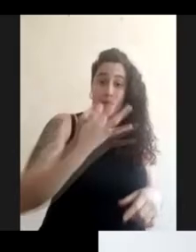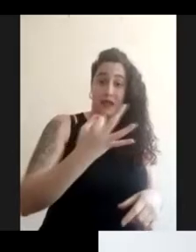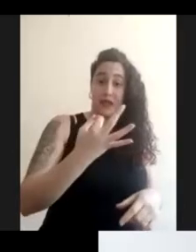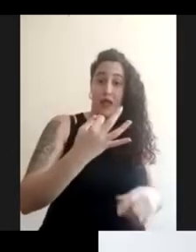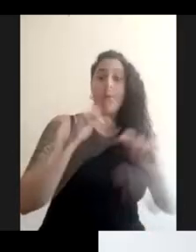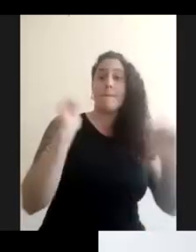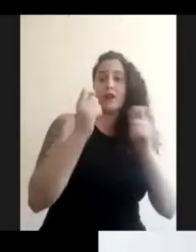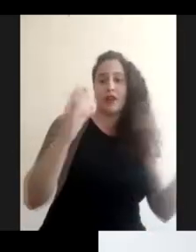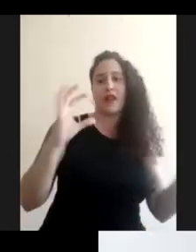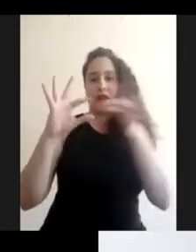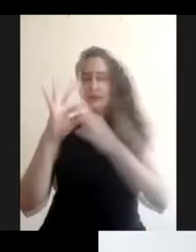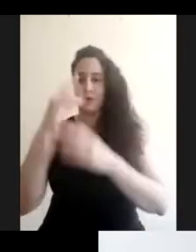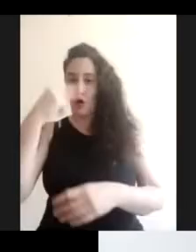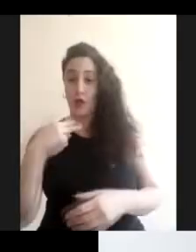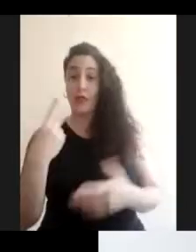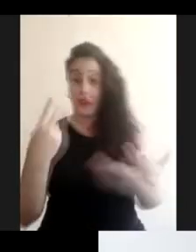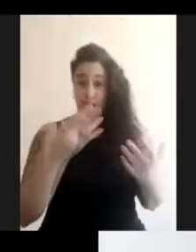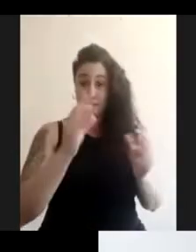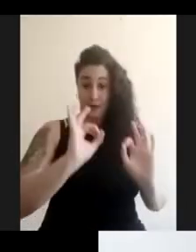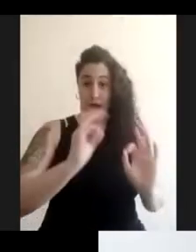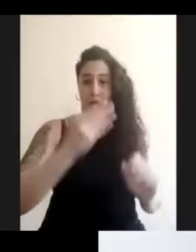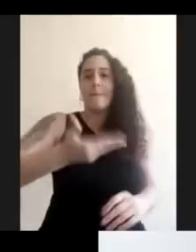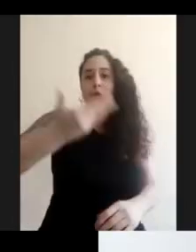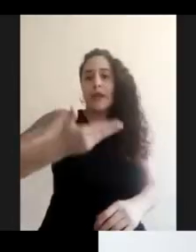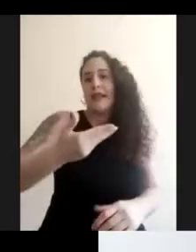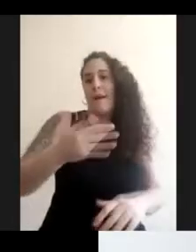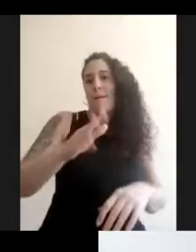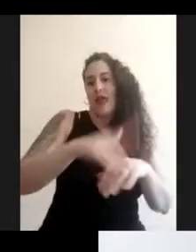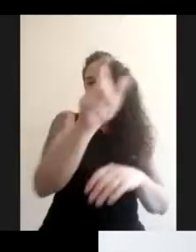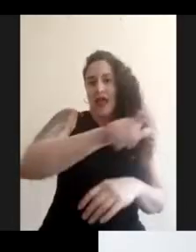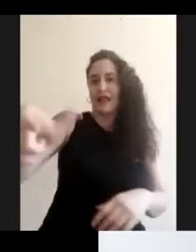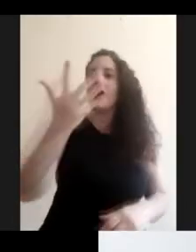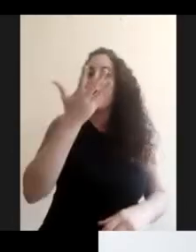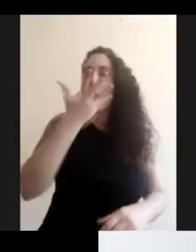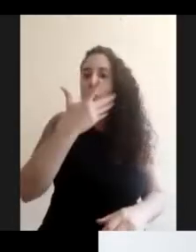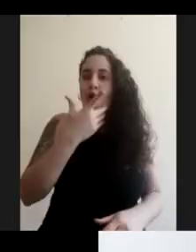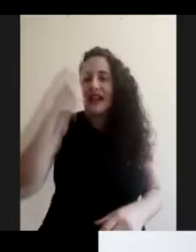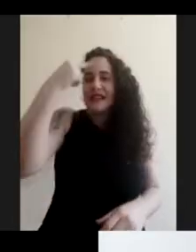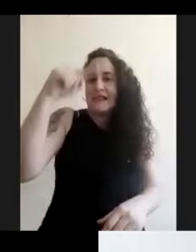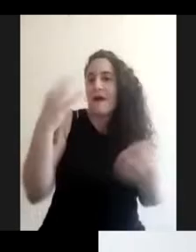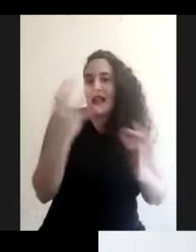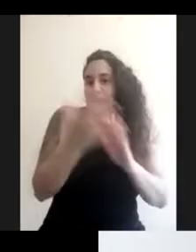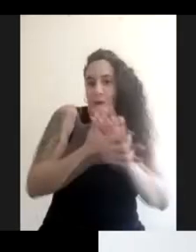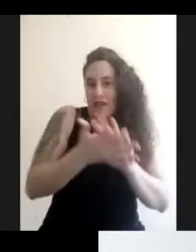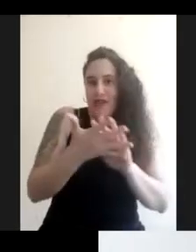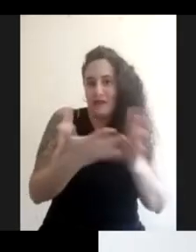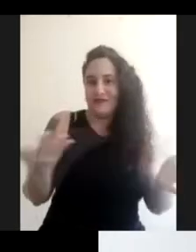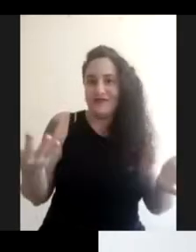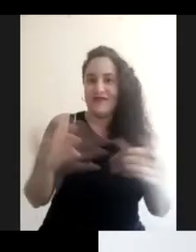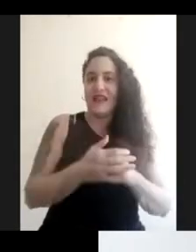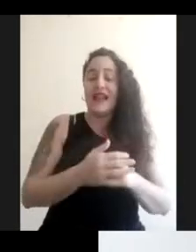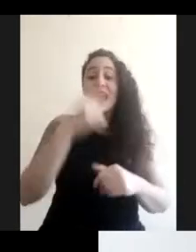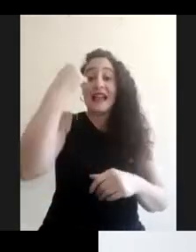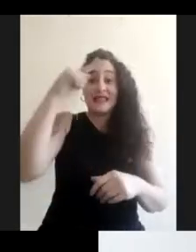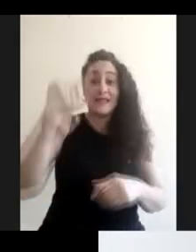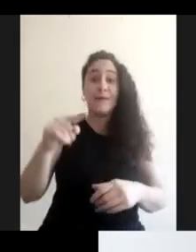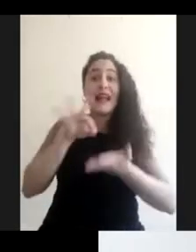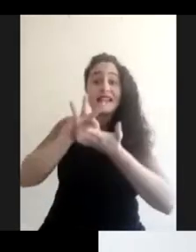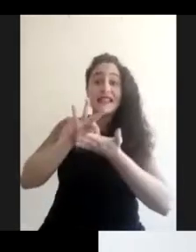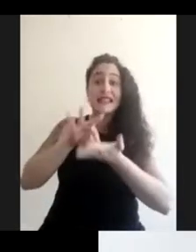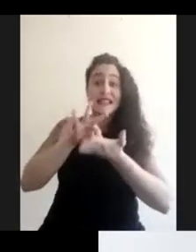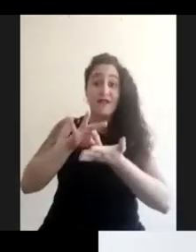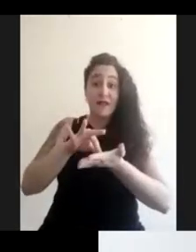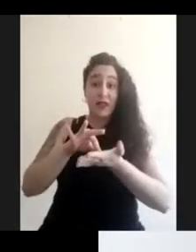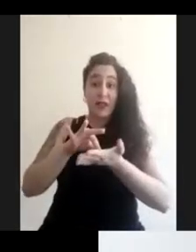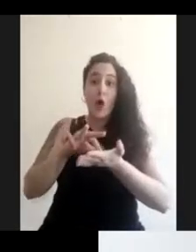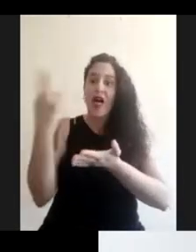a la ONCE, ¿vale? Eso es importante tenerlo en cuenta para seguir, para que la gente sepa que hablamos de una externalización de un servicio que se debería